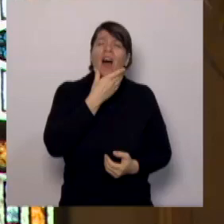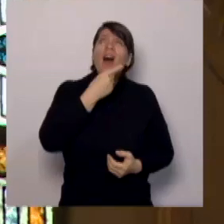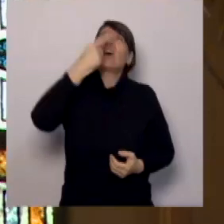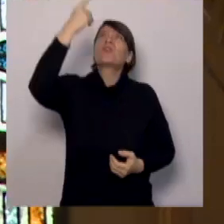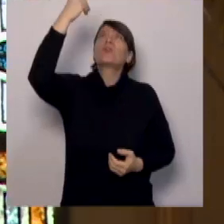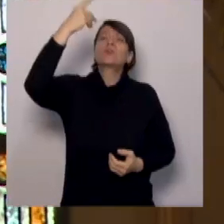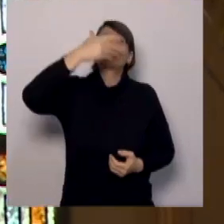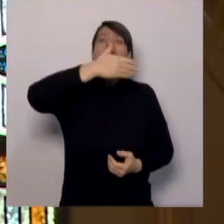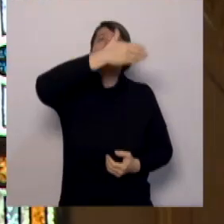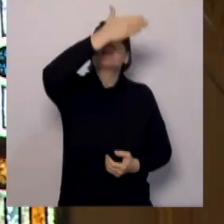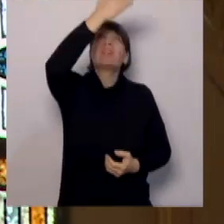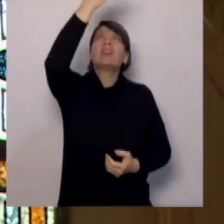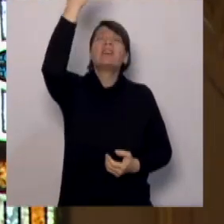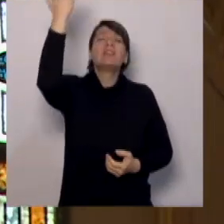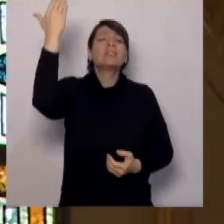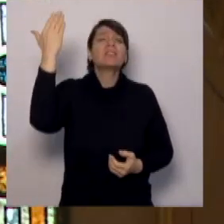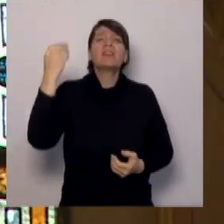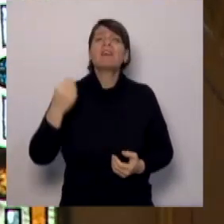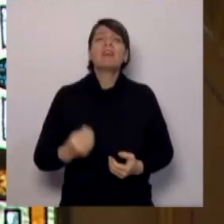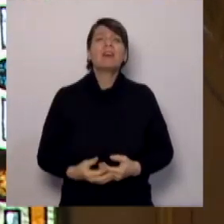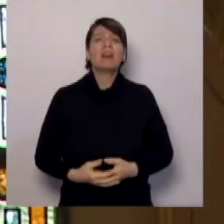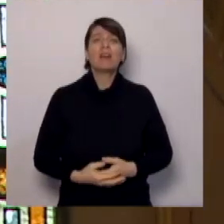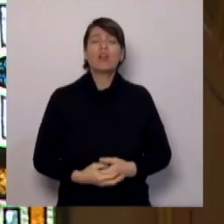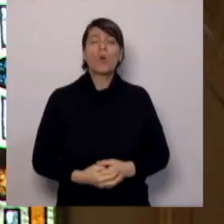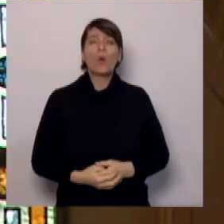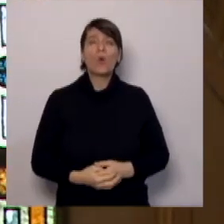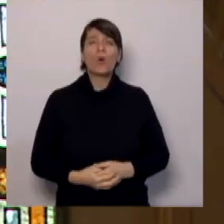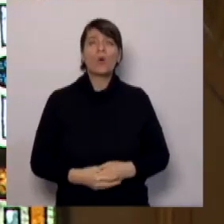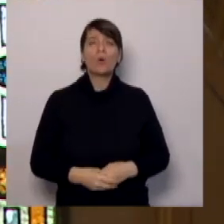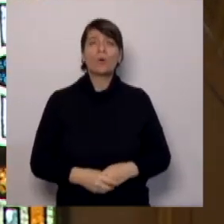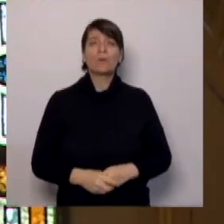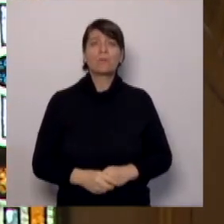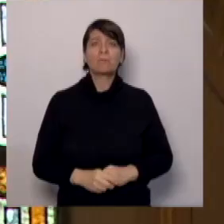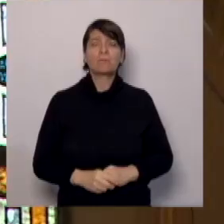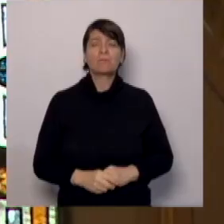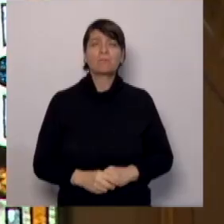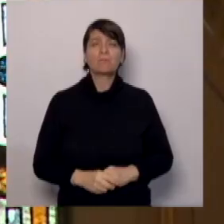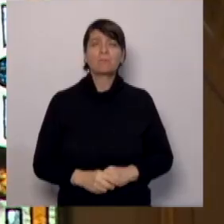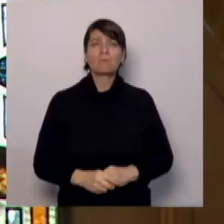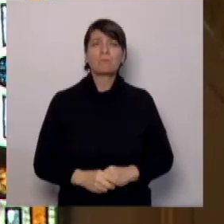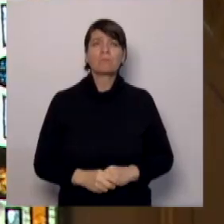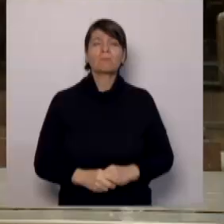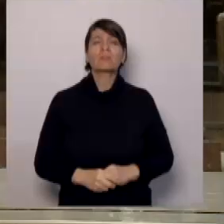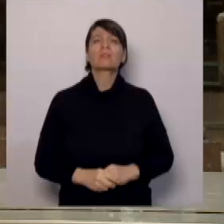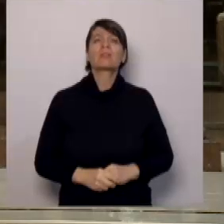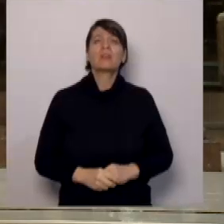gloria a Dios en el cielo.